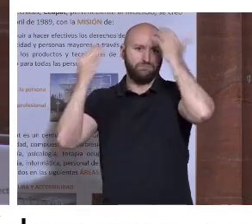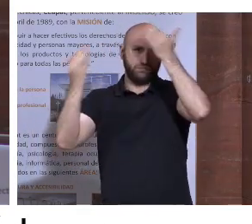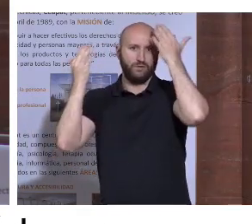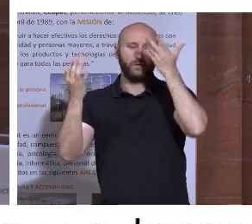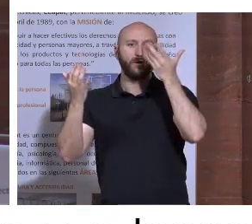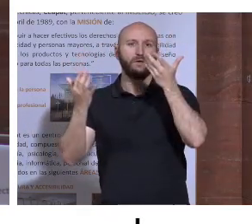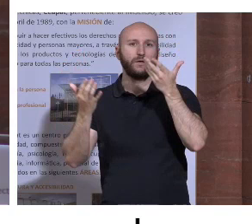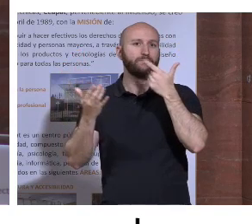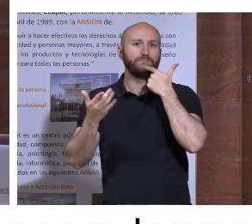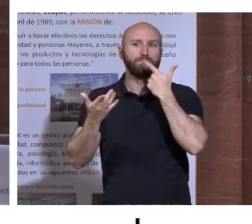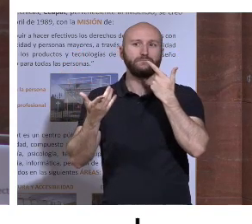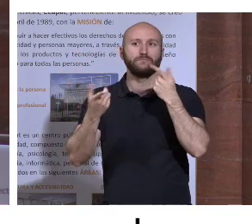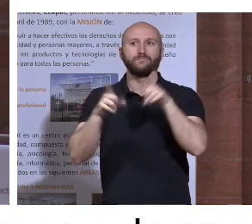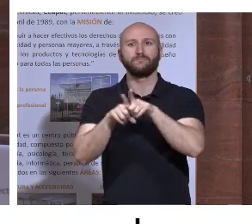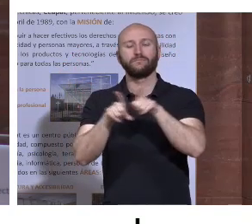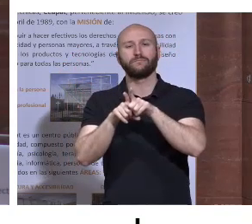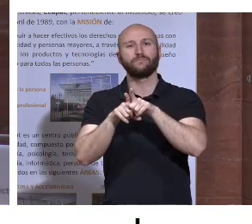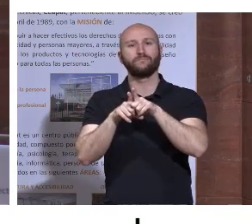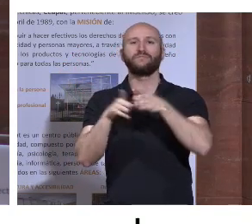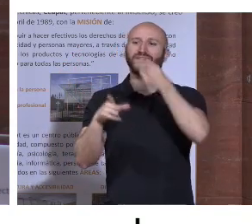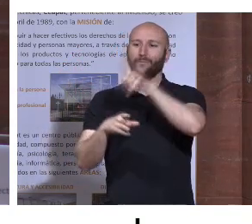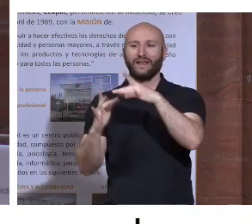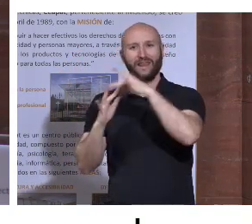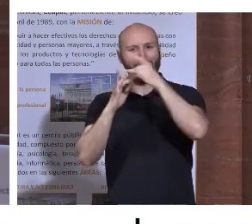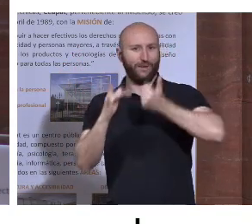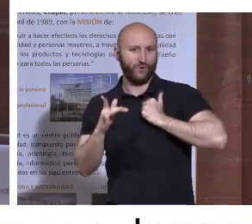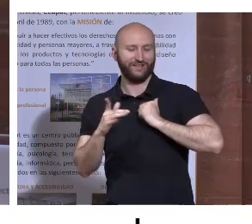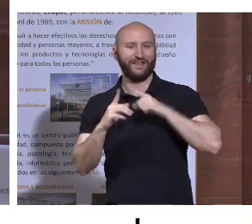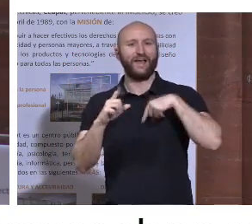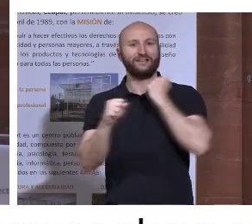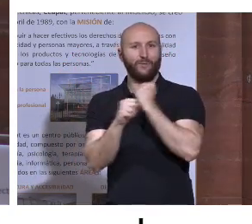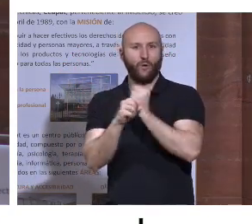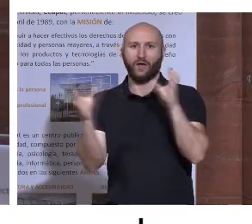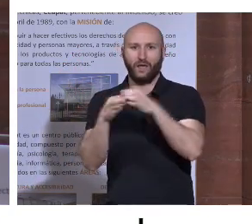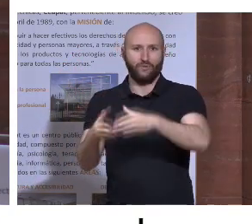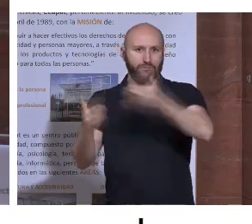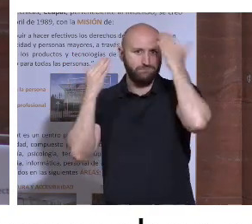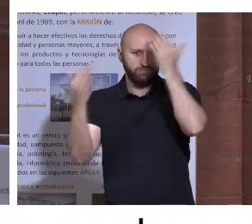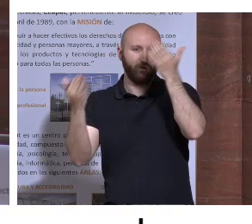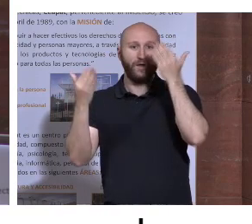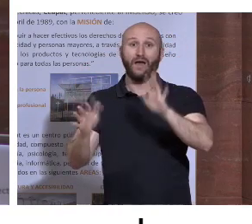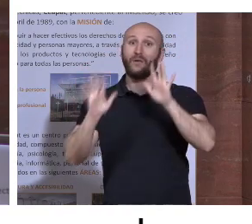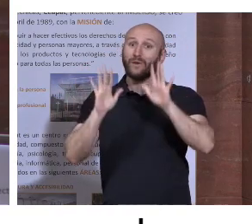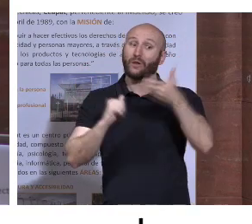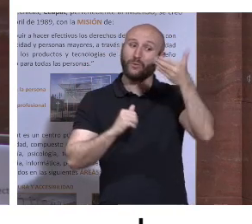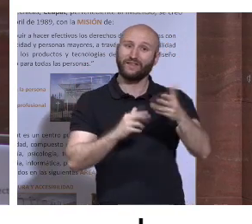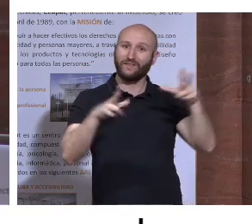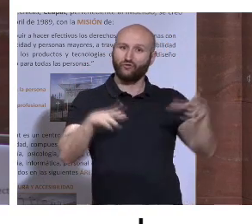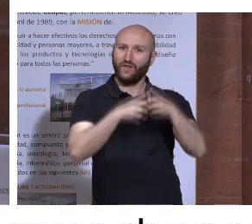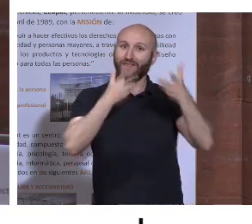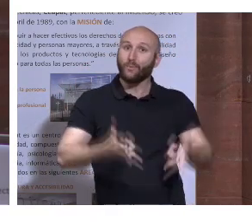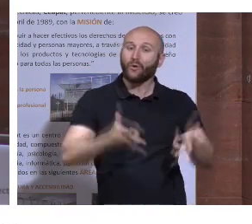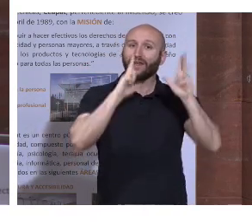capaz de aprovechar y trabajar en equipo, chapó. Pero lo importante en sociedades democráticas son